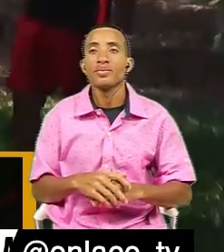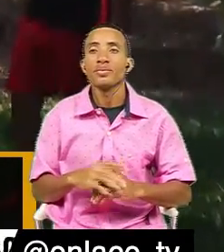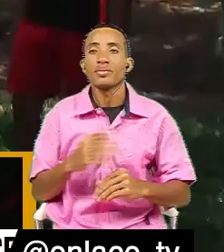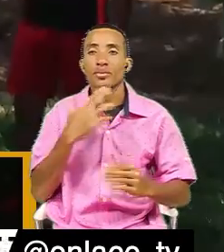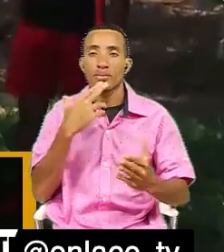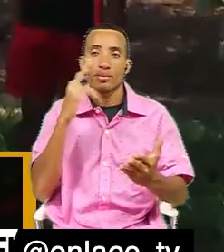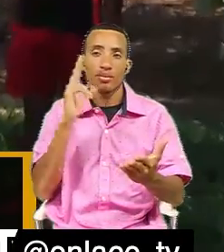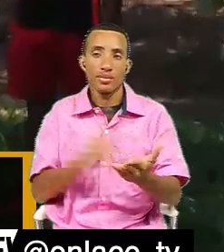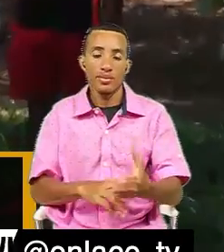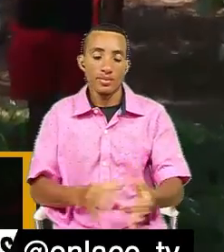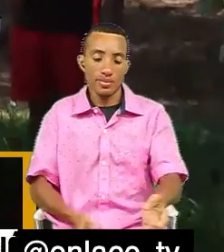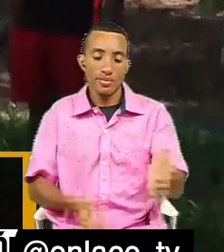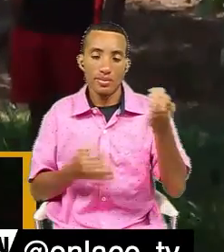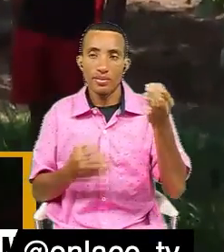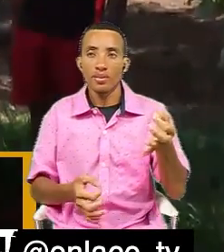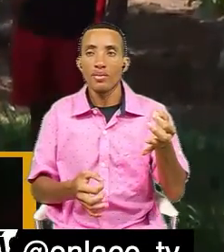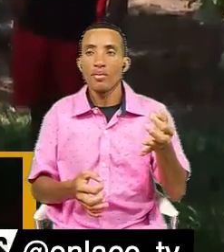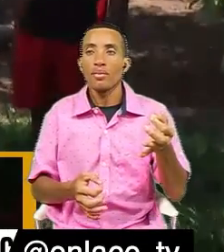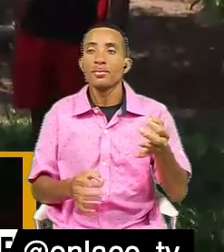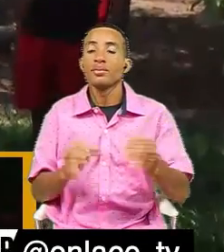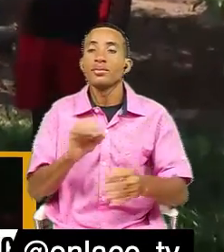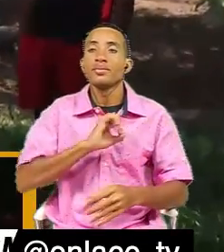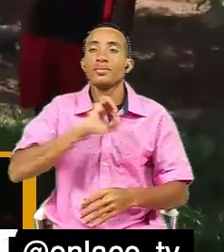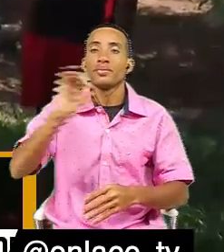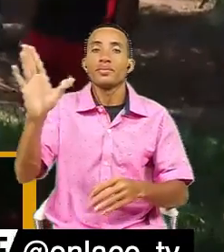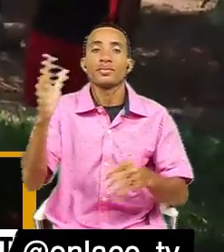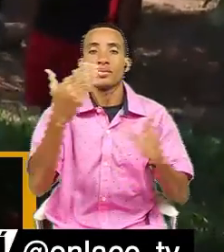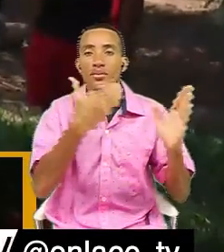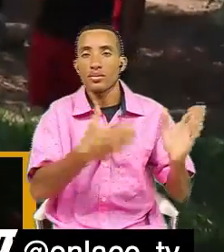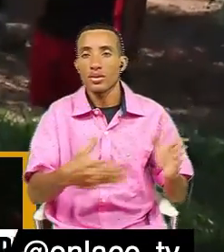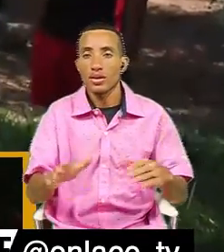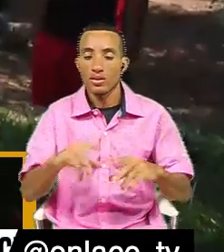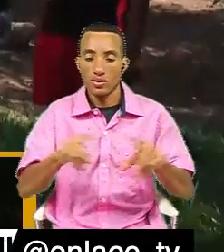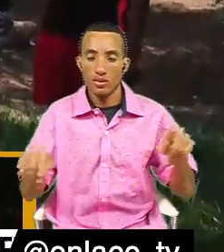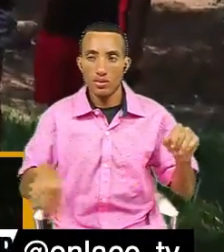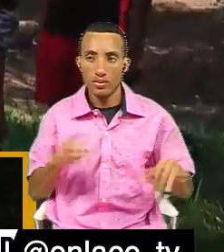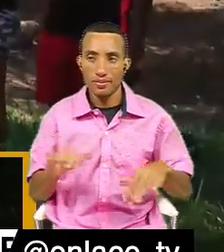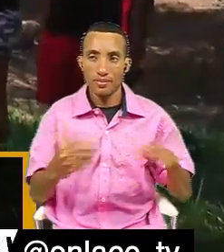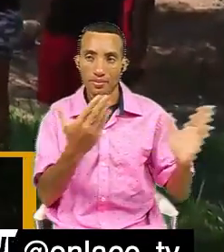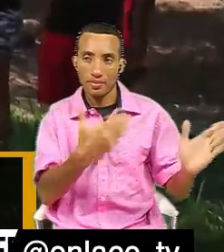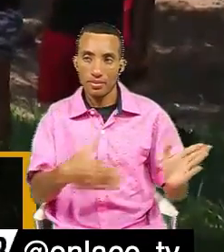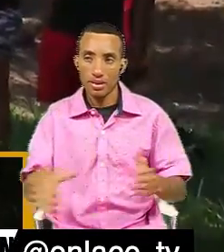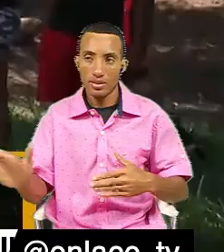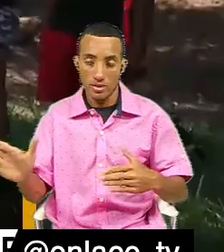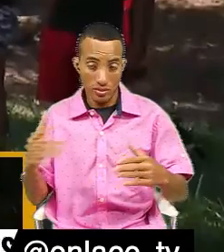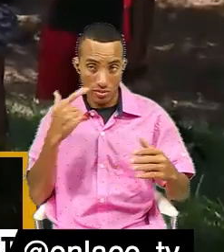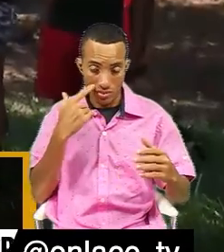ellos, han remitido, Janet, a la oficina de planeación para que se atienda el caso.